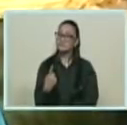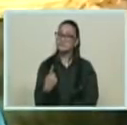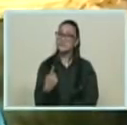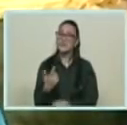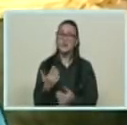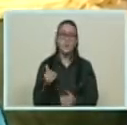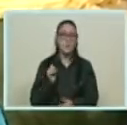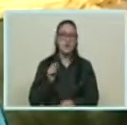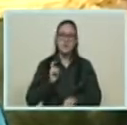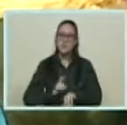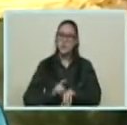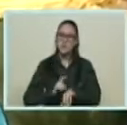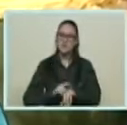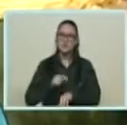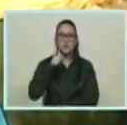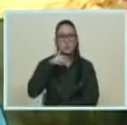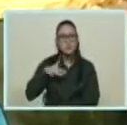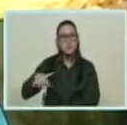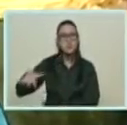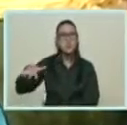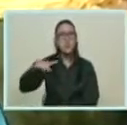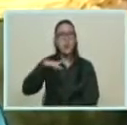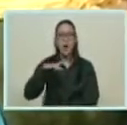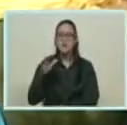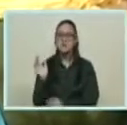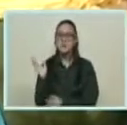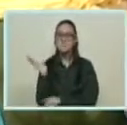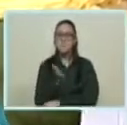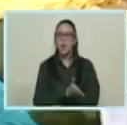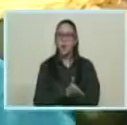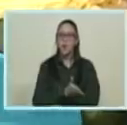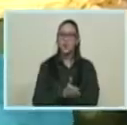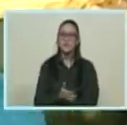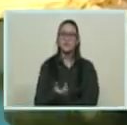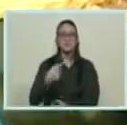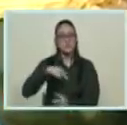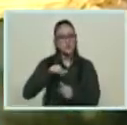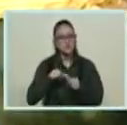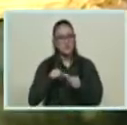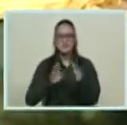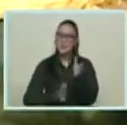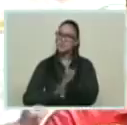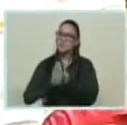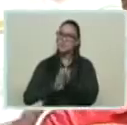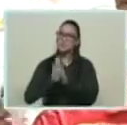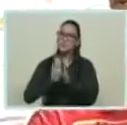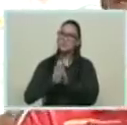que tarde, el pueblo los va a derrotar y seguiremos nosotros avanzando.